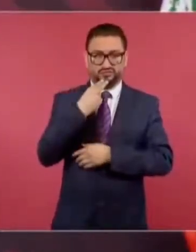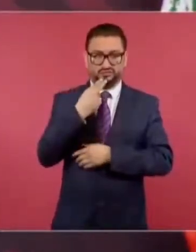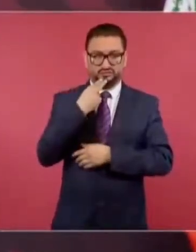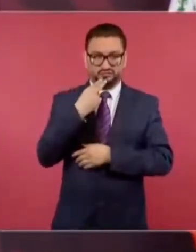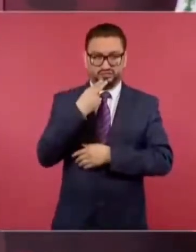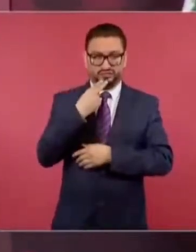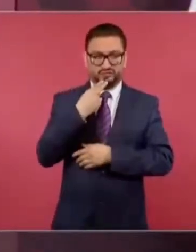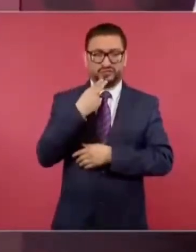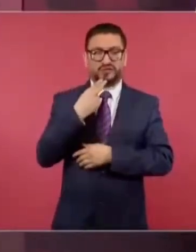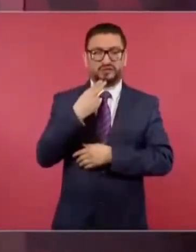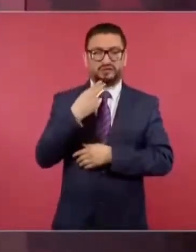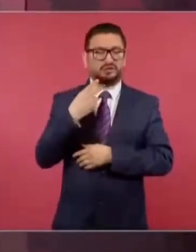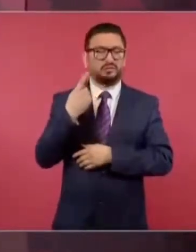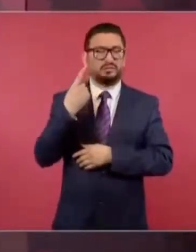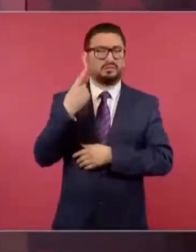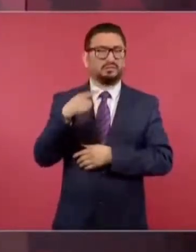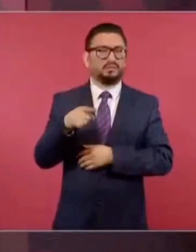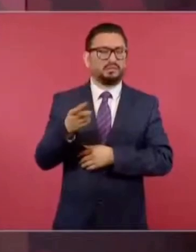con